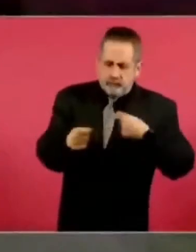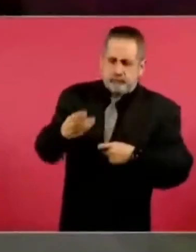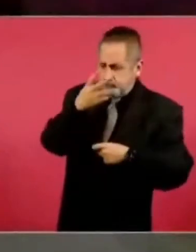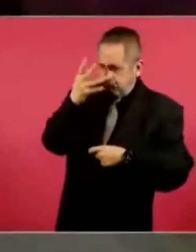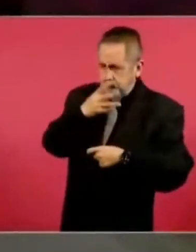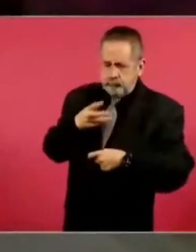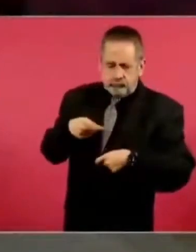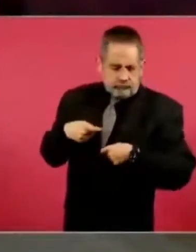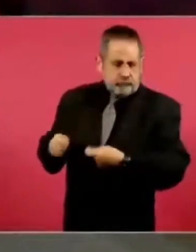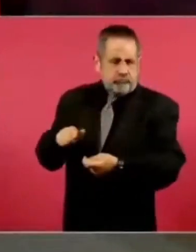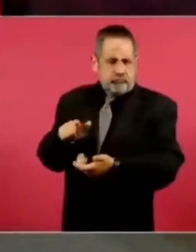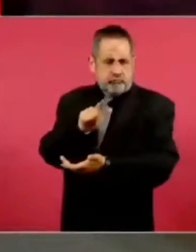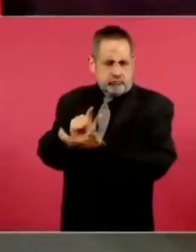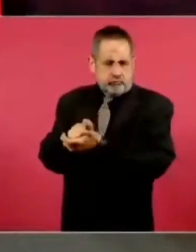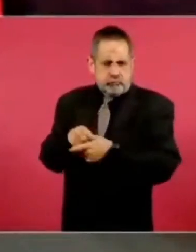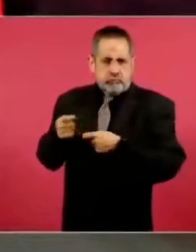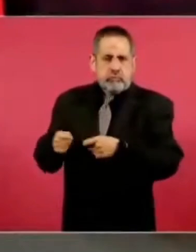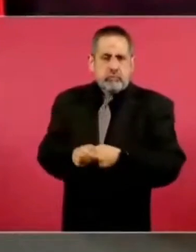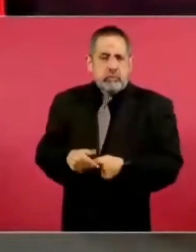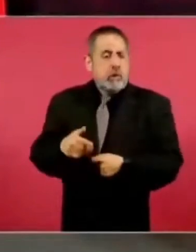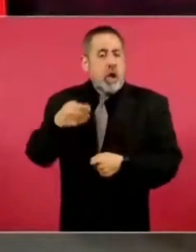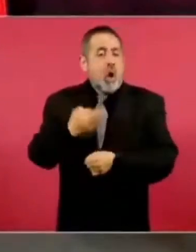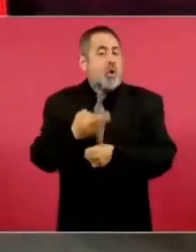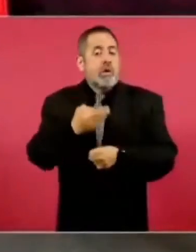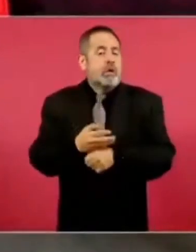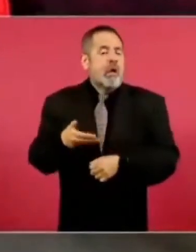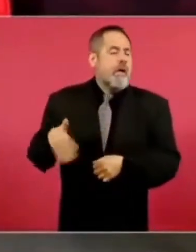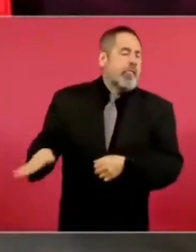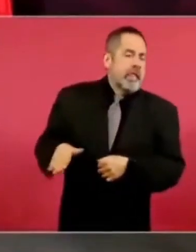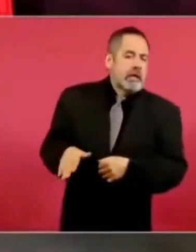que no se les reconoce.